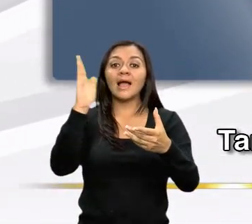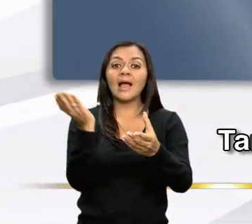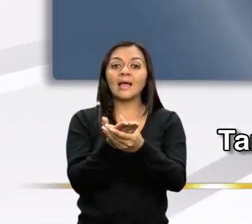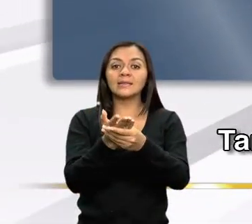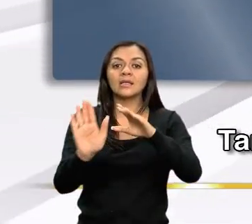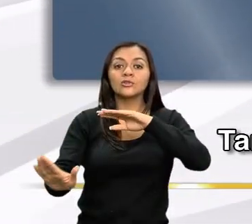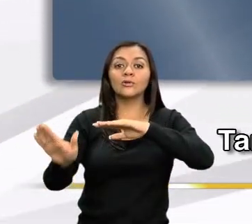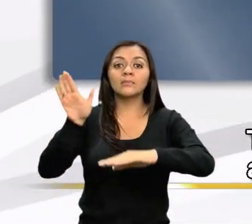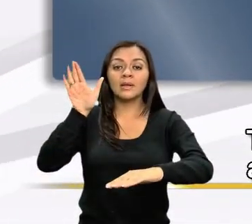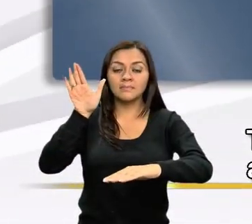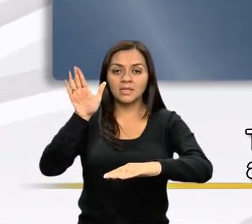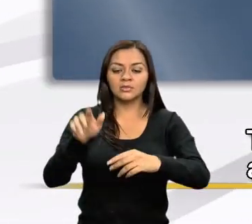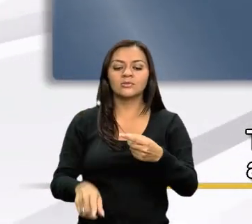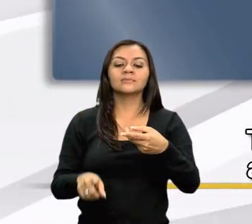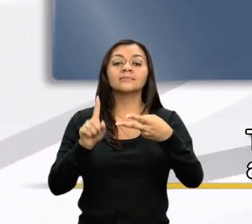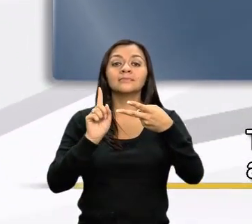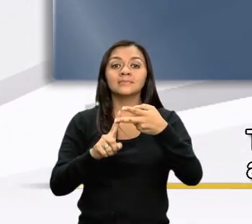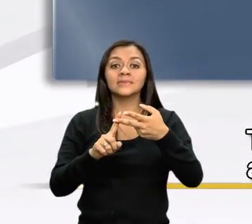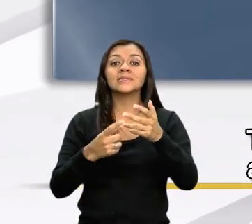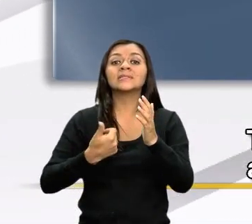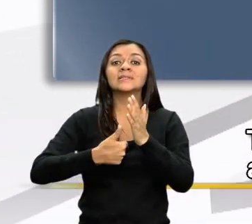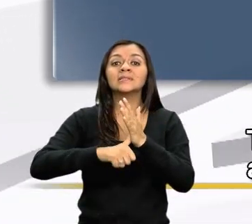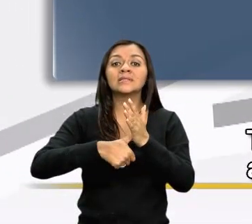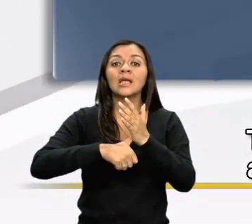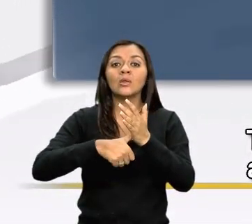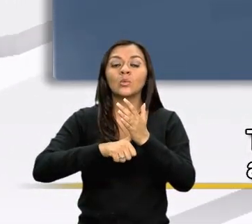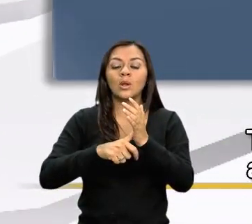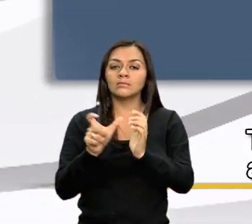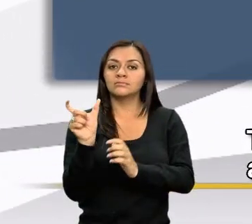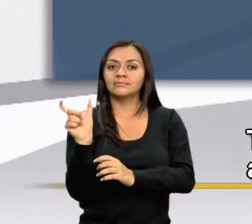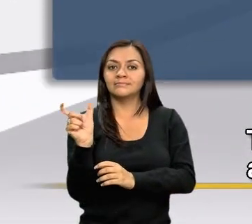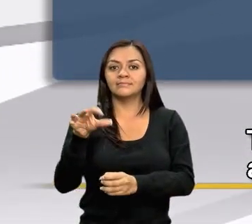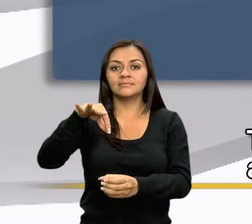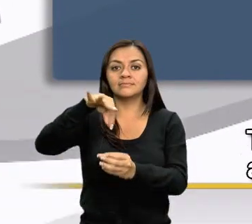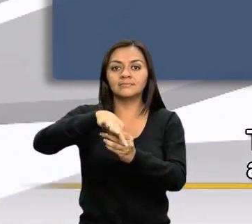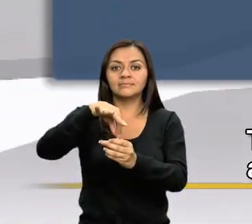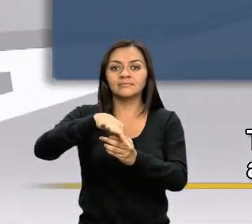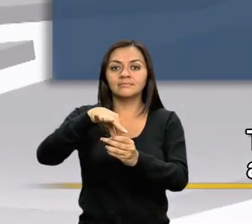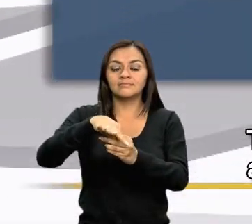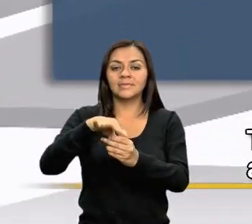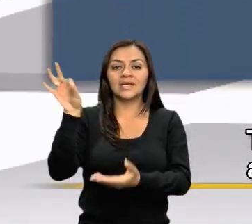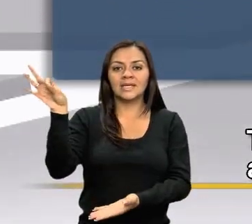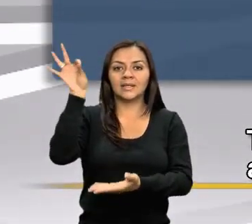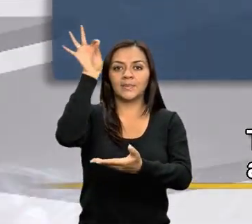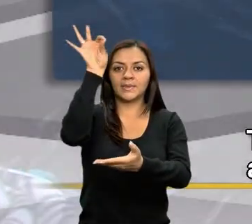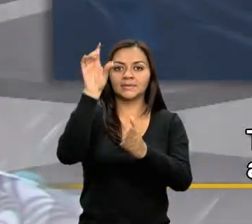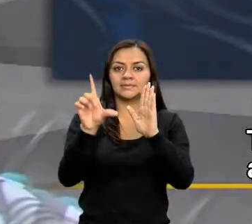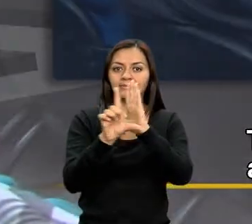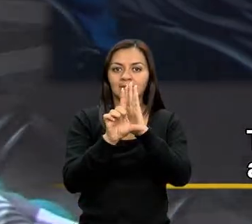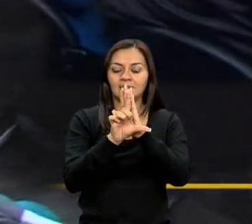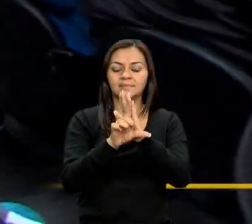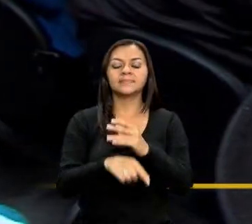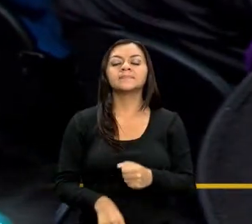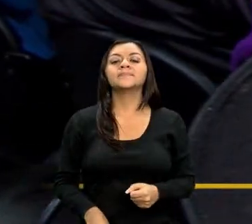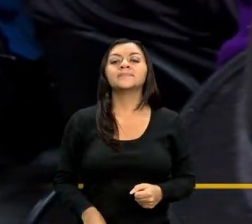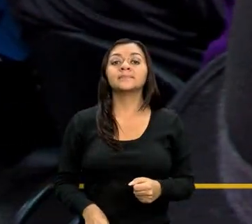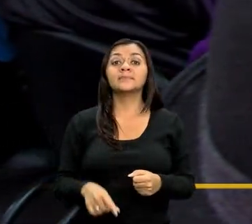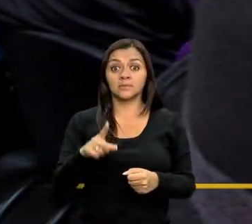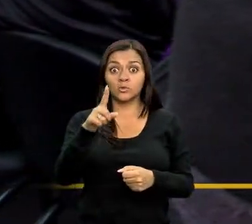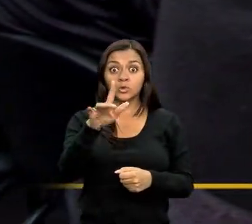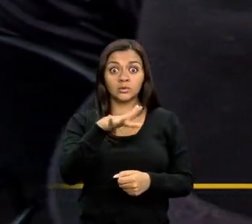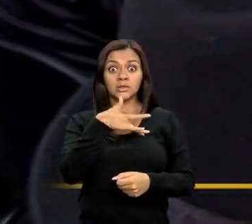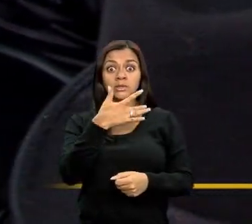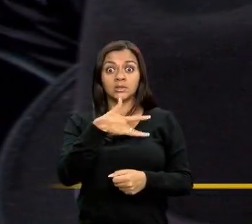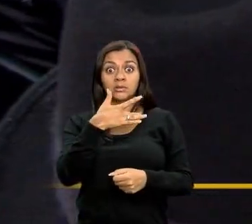legal de la organización, cédula de ciudadanía y papeleta de votación del representante legal de la organización. Y si te